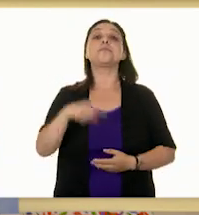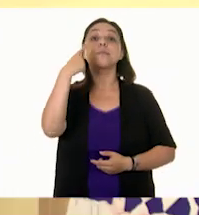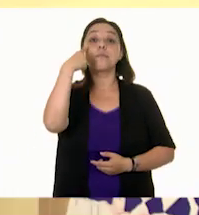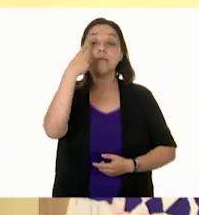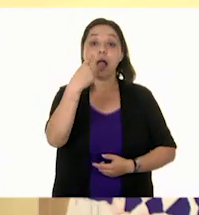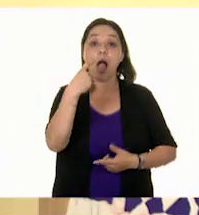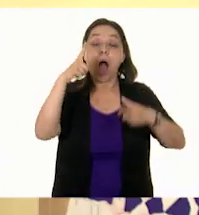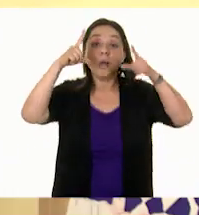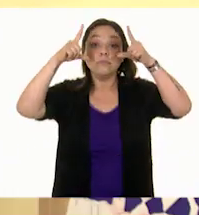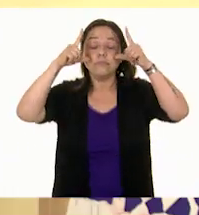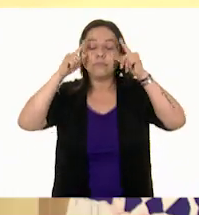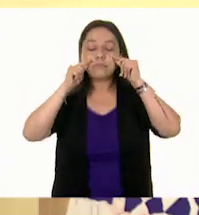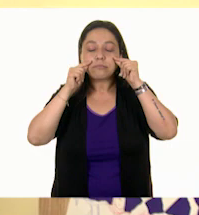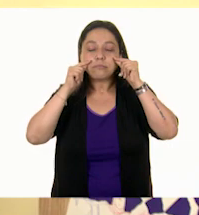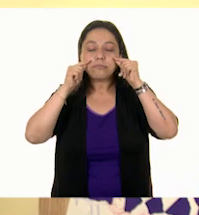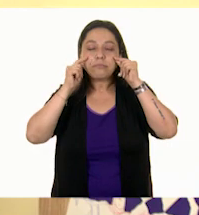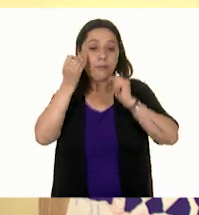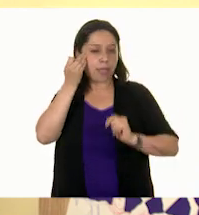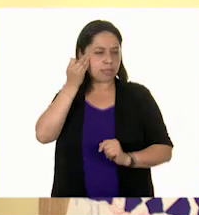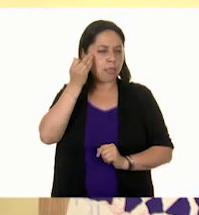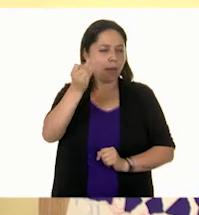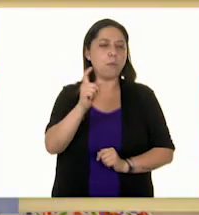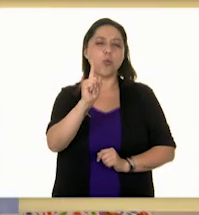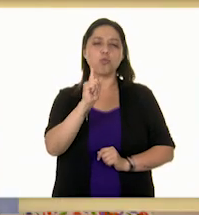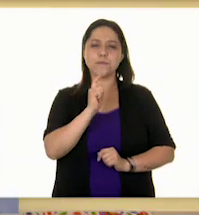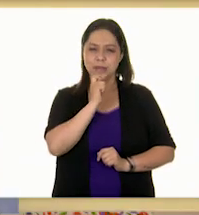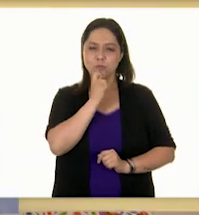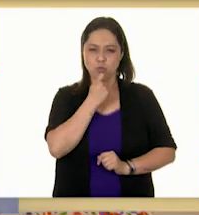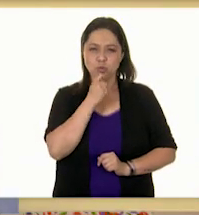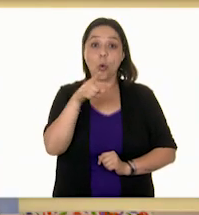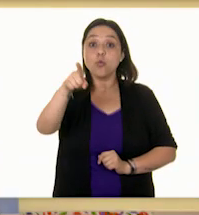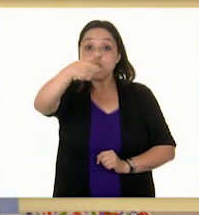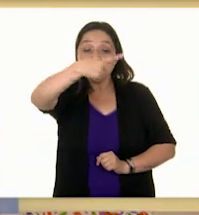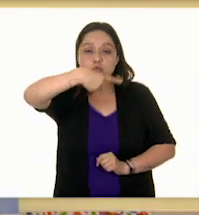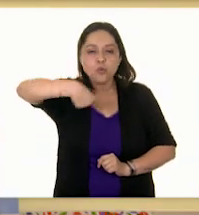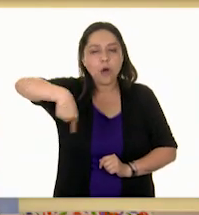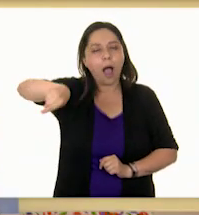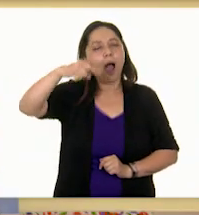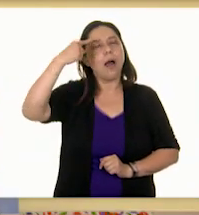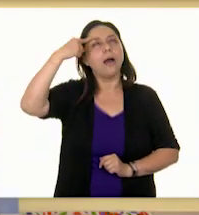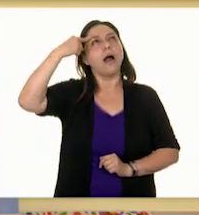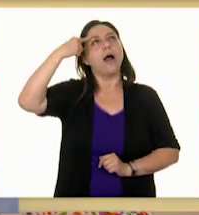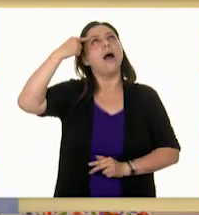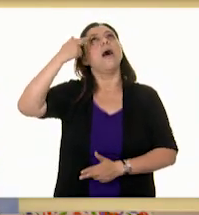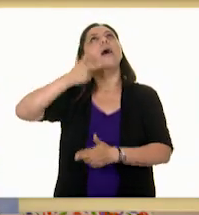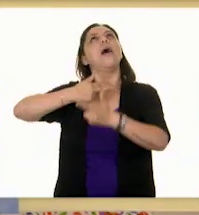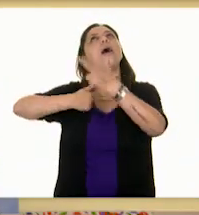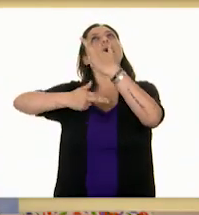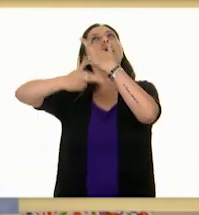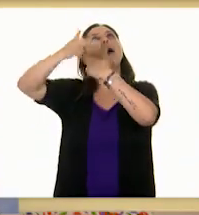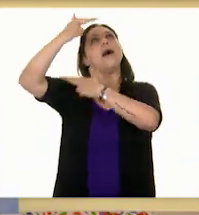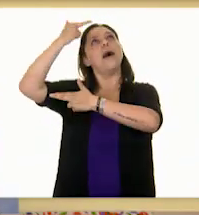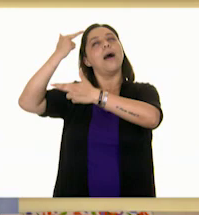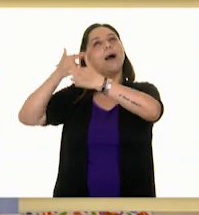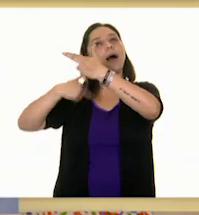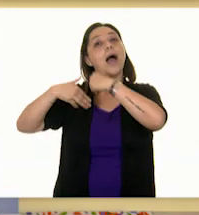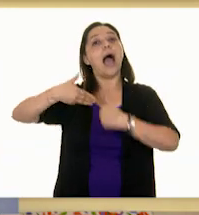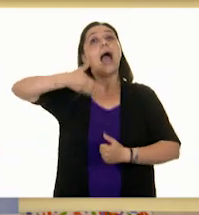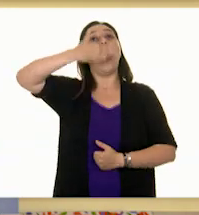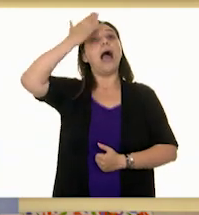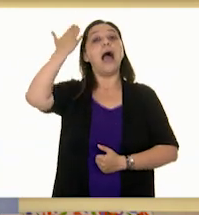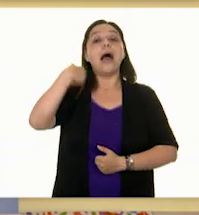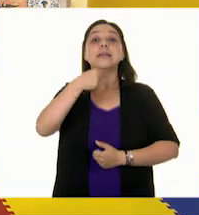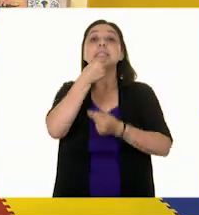ojos y por un minuto regresen a ese lugar y a ese momento cuando eran niñas o